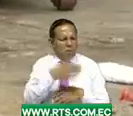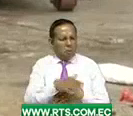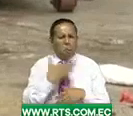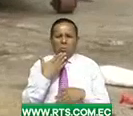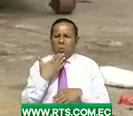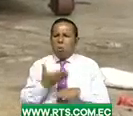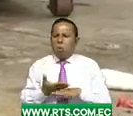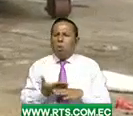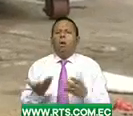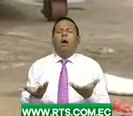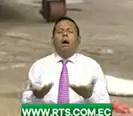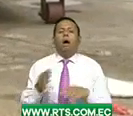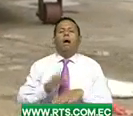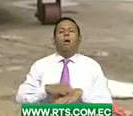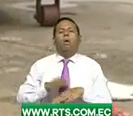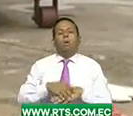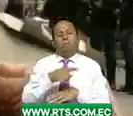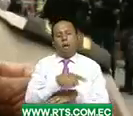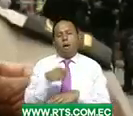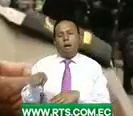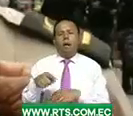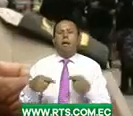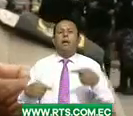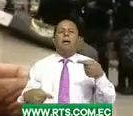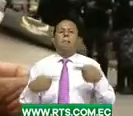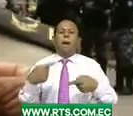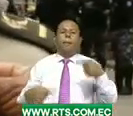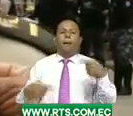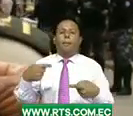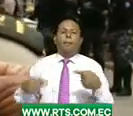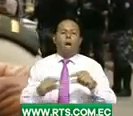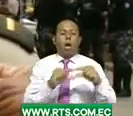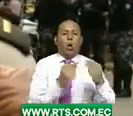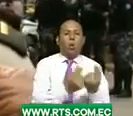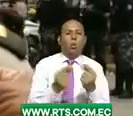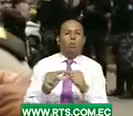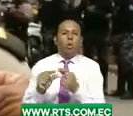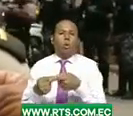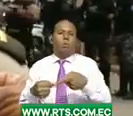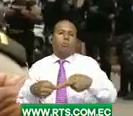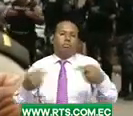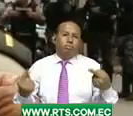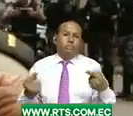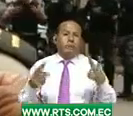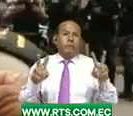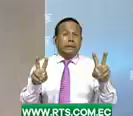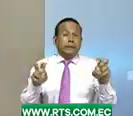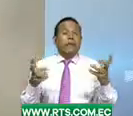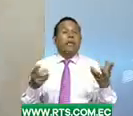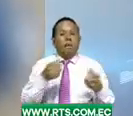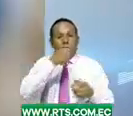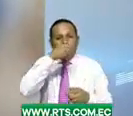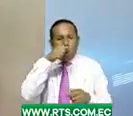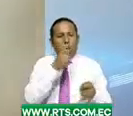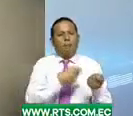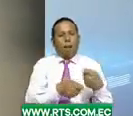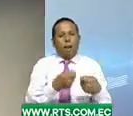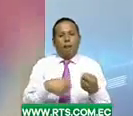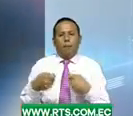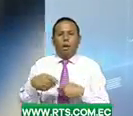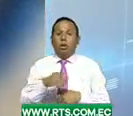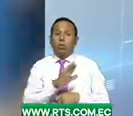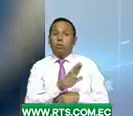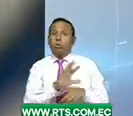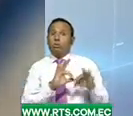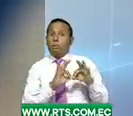por una guerra de territorio que aquí en las bandas últimamente pues han querido marcar su presencia. Conocidos de la víctima y personas